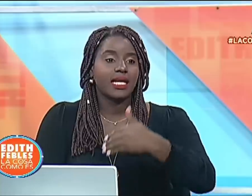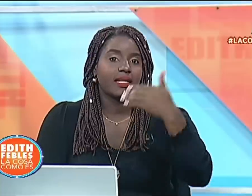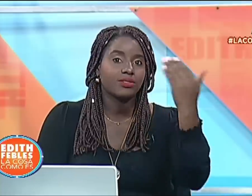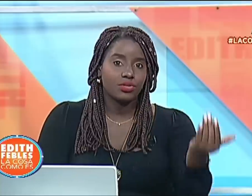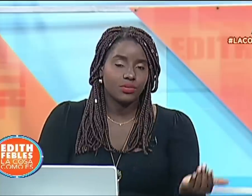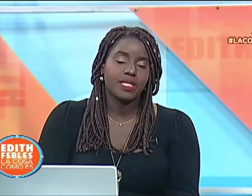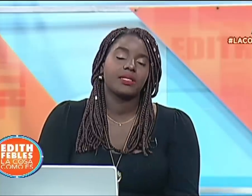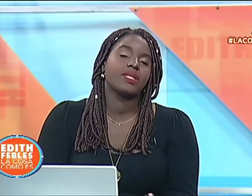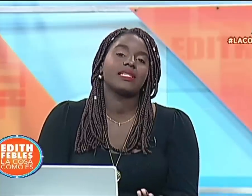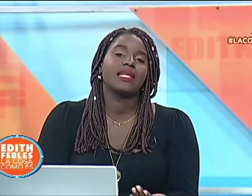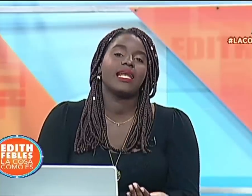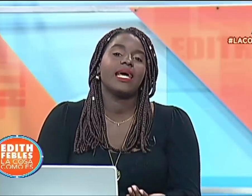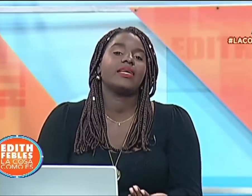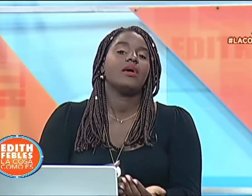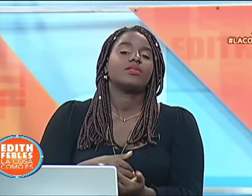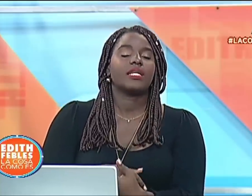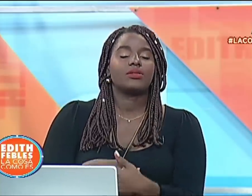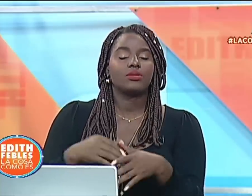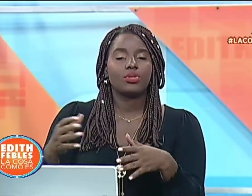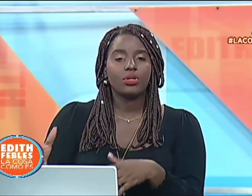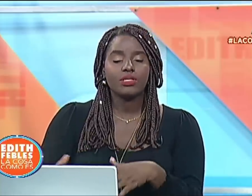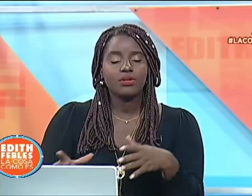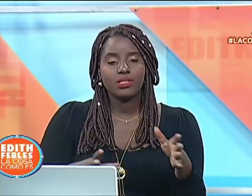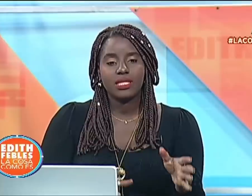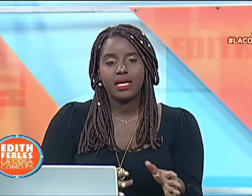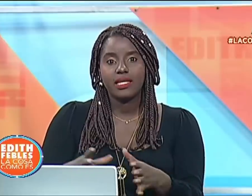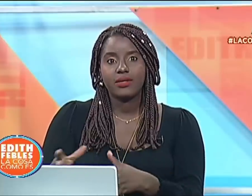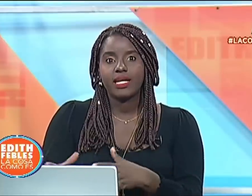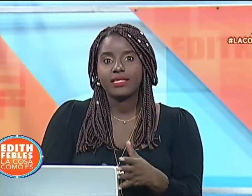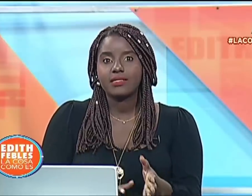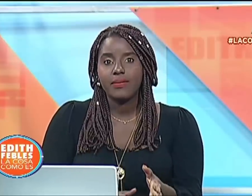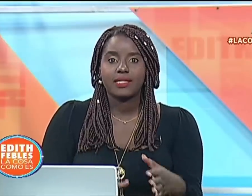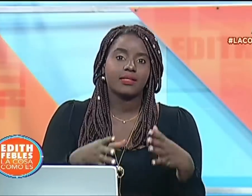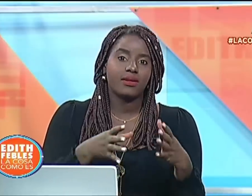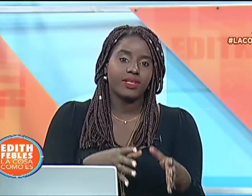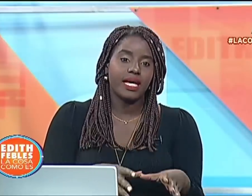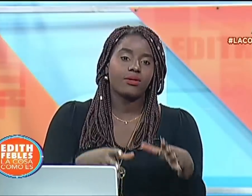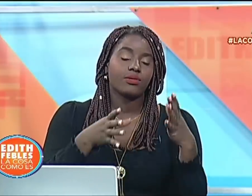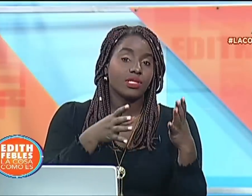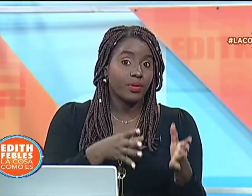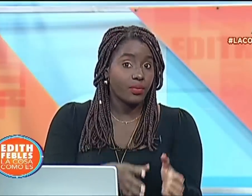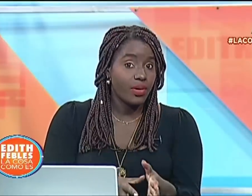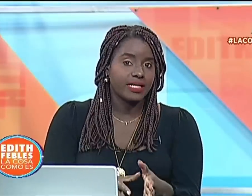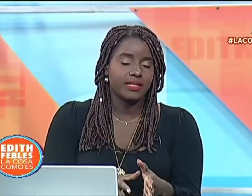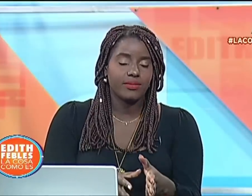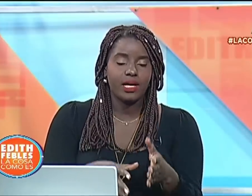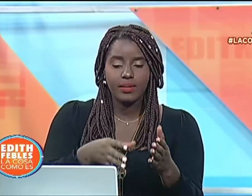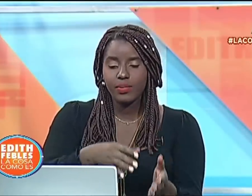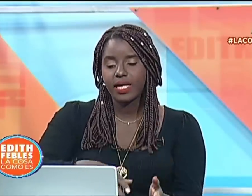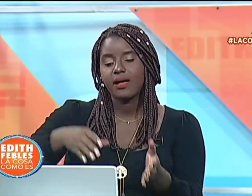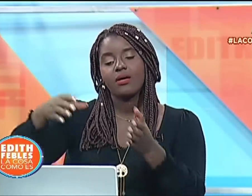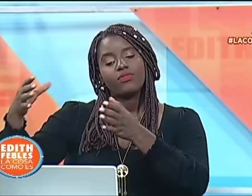ni la retrospectividad de la ley. O sea, todo eso se generó grandes debates que al final, cuando se aprobó en el Senado de